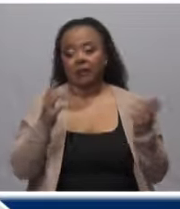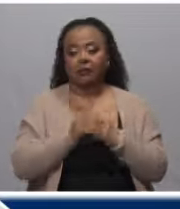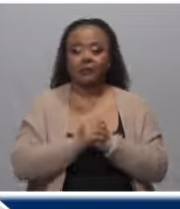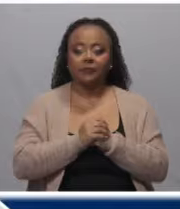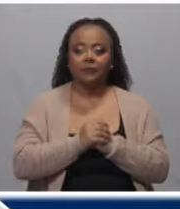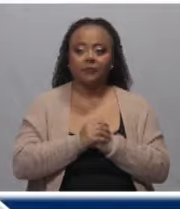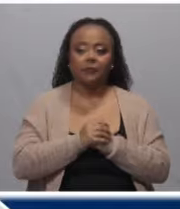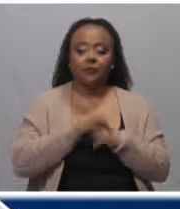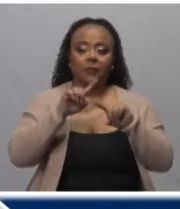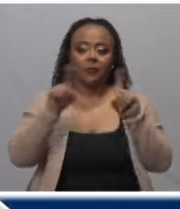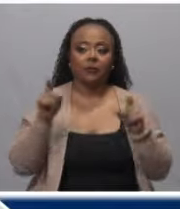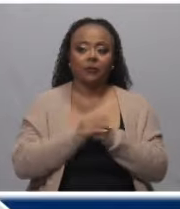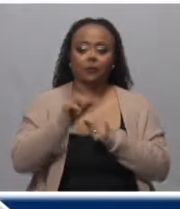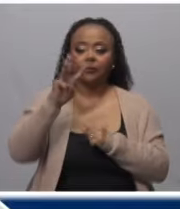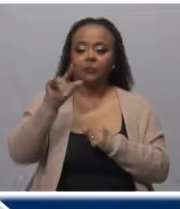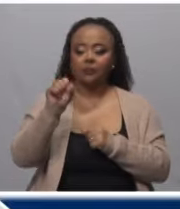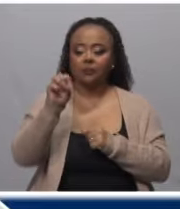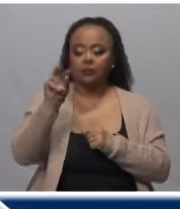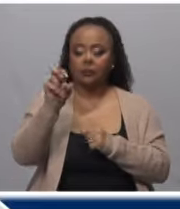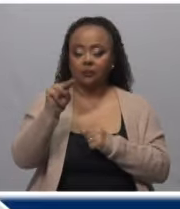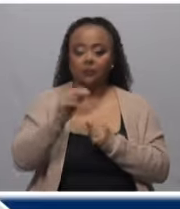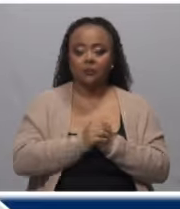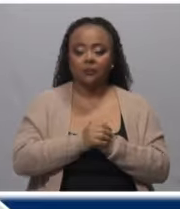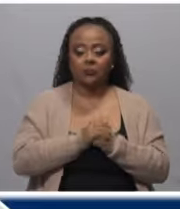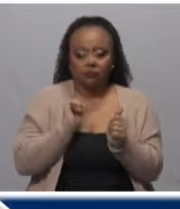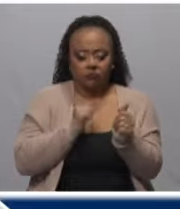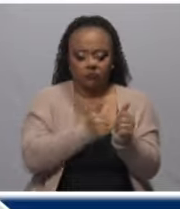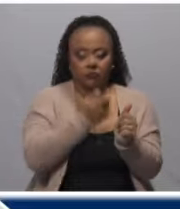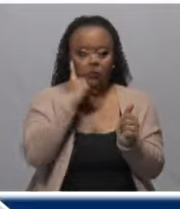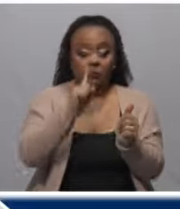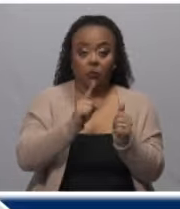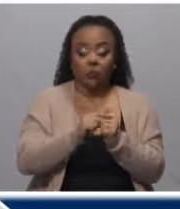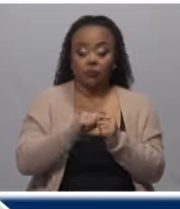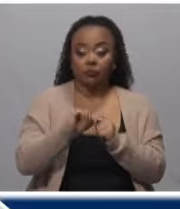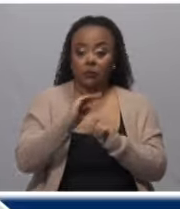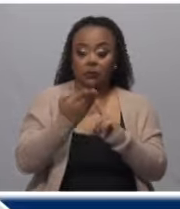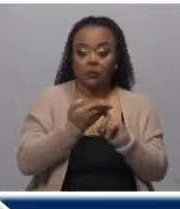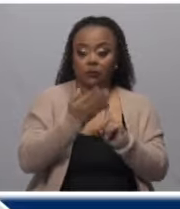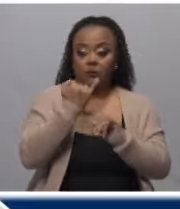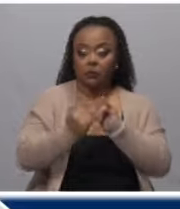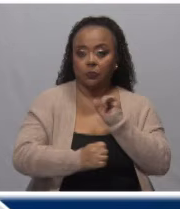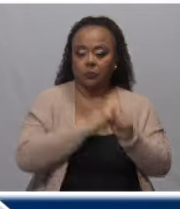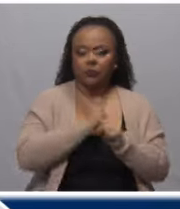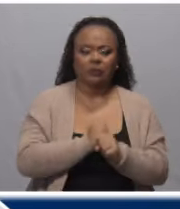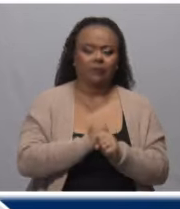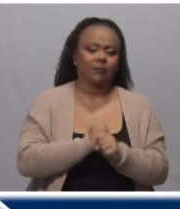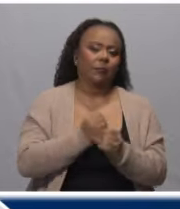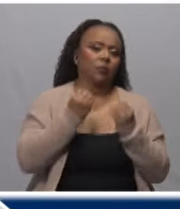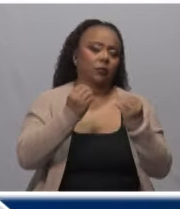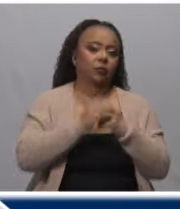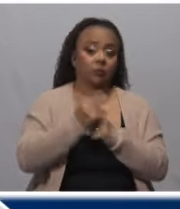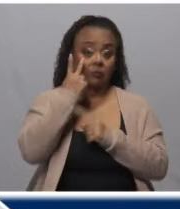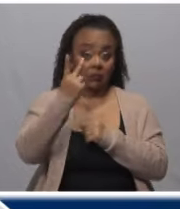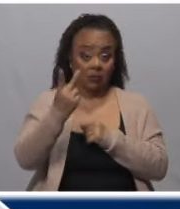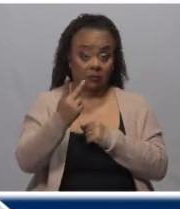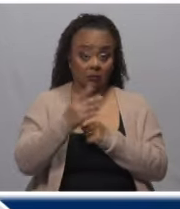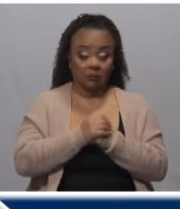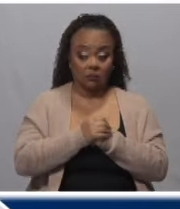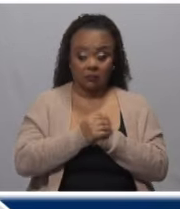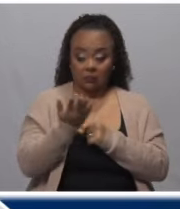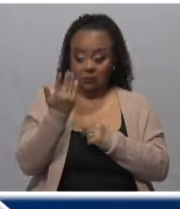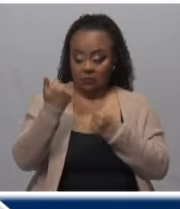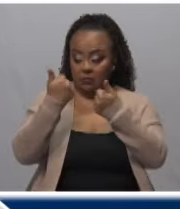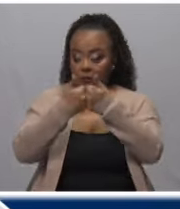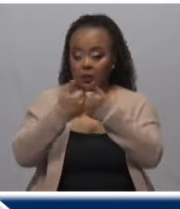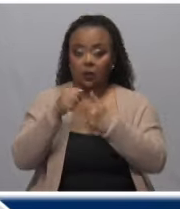eh pero waston es ha siendo perseguido por las lesiones en el último año tremendamente verdad vieron que anda desde aquel partido con